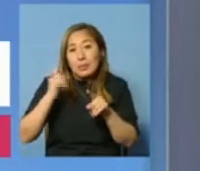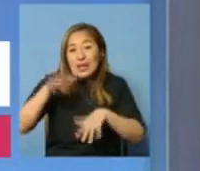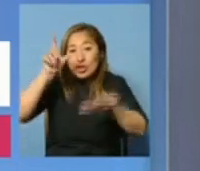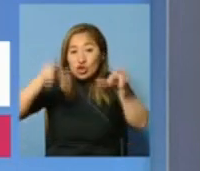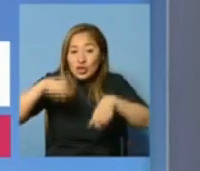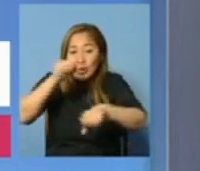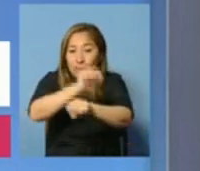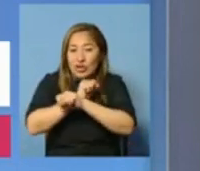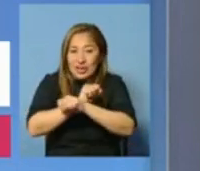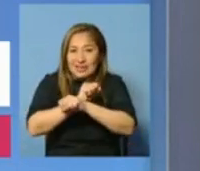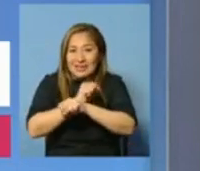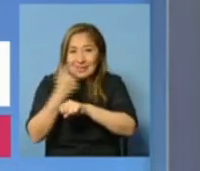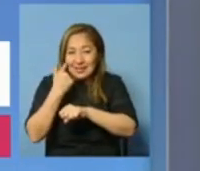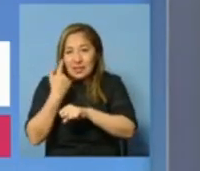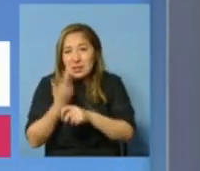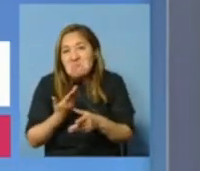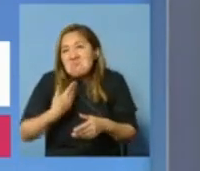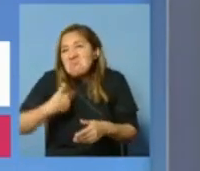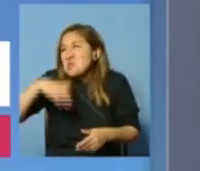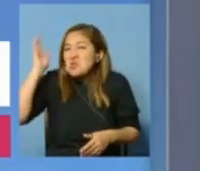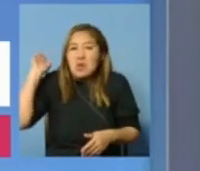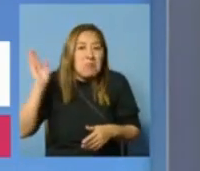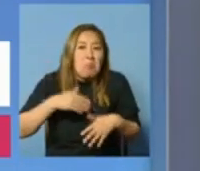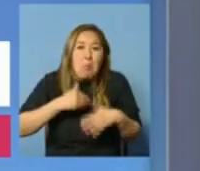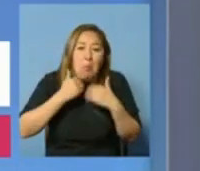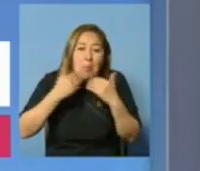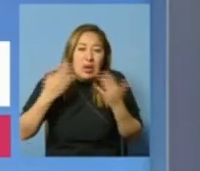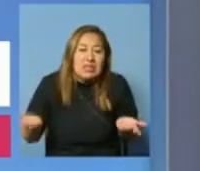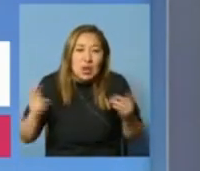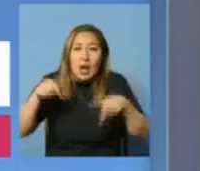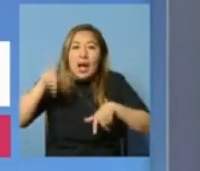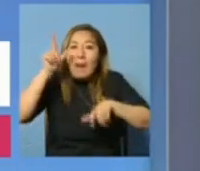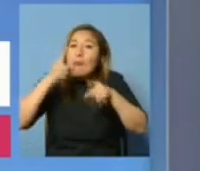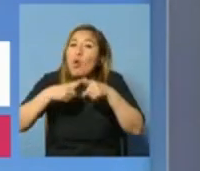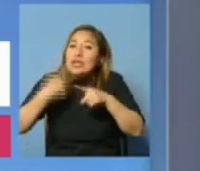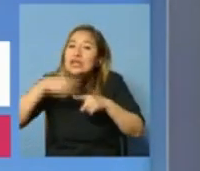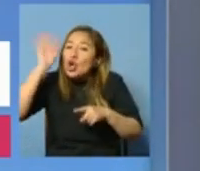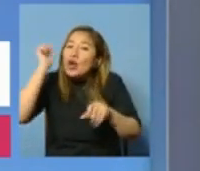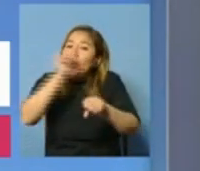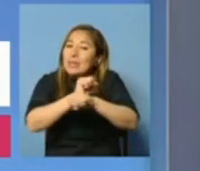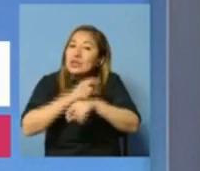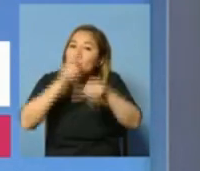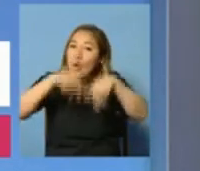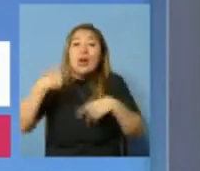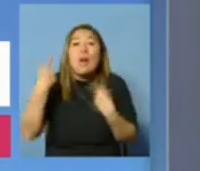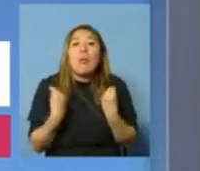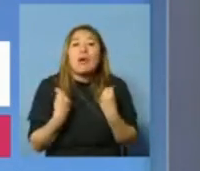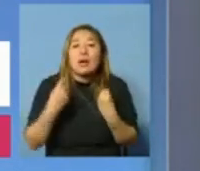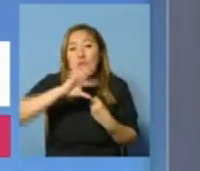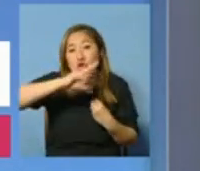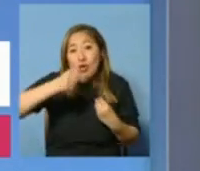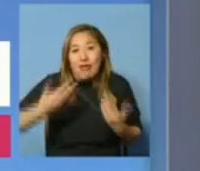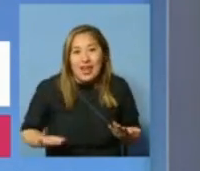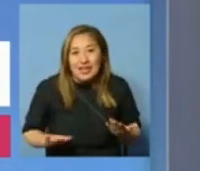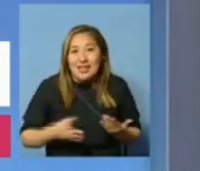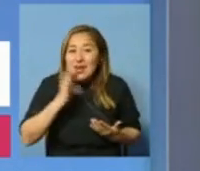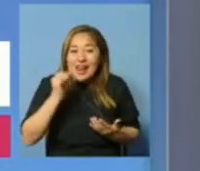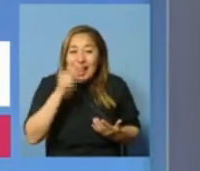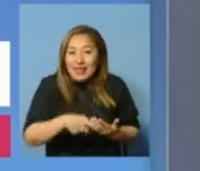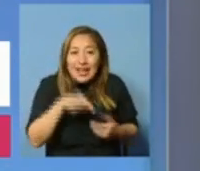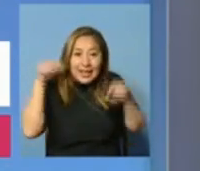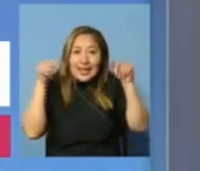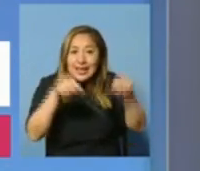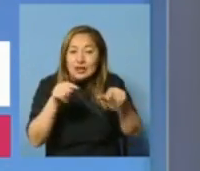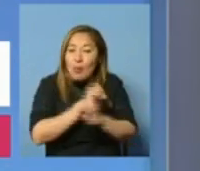preso político puede haber sido Mandala, Mujica, pero acá hay políticos que están presos por robar, por chorro, digamos, porque realmente lo que han